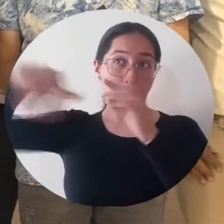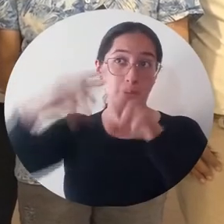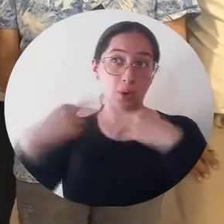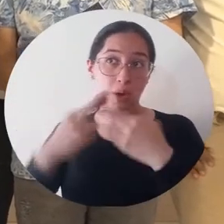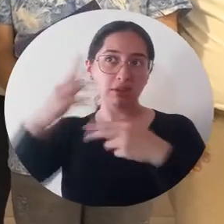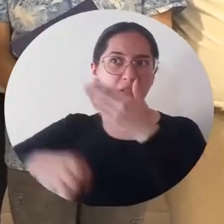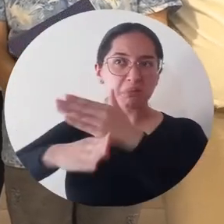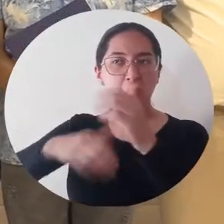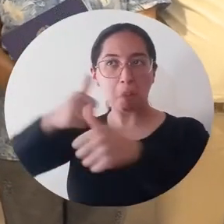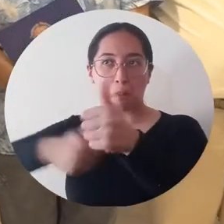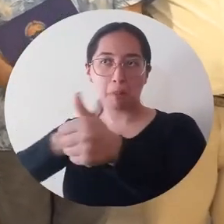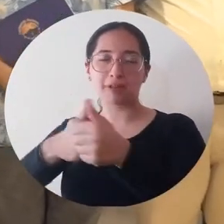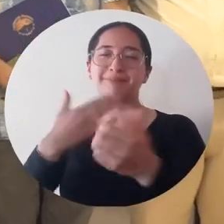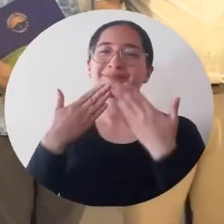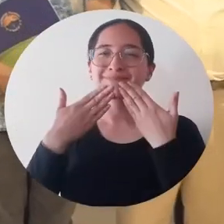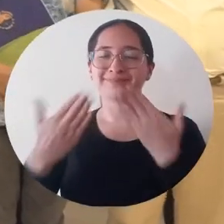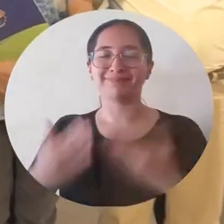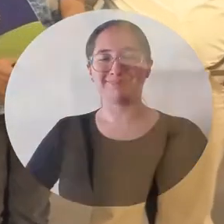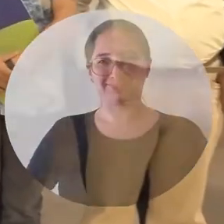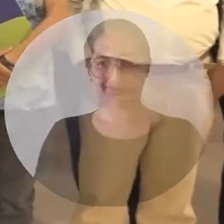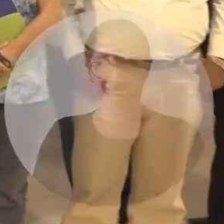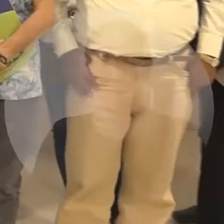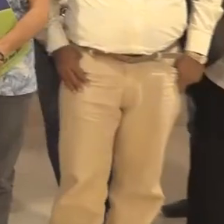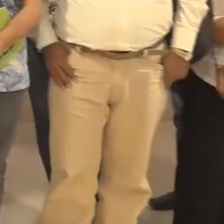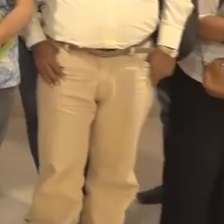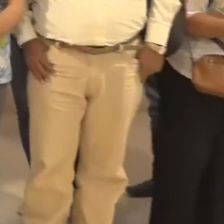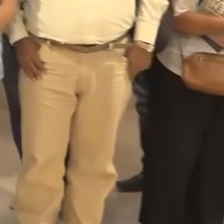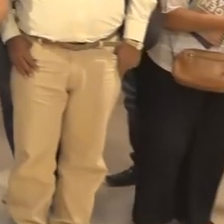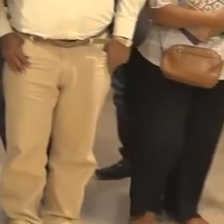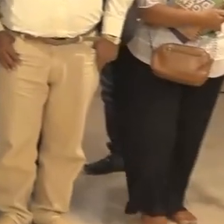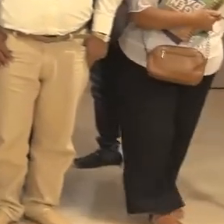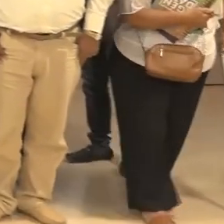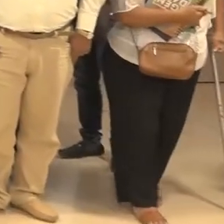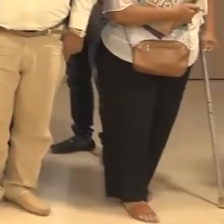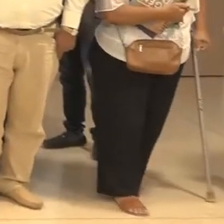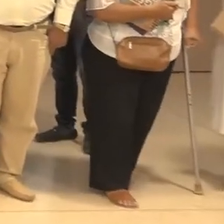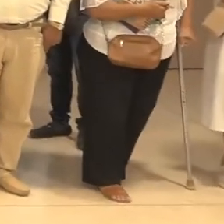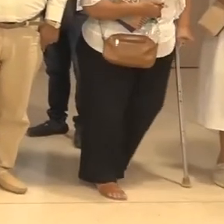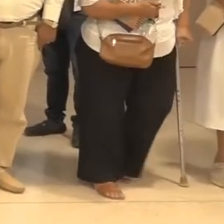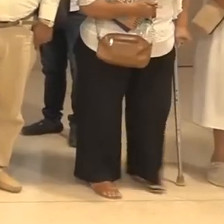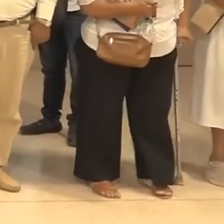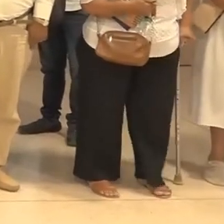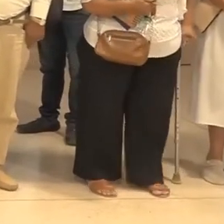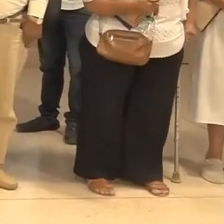Bueno, muchas gracias nuevamente por su asistencia. Gracias a los líderes comunitarios que siempre están ahí acompañando a la